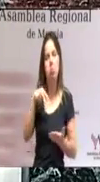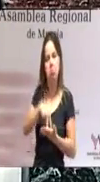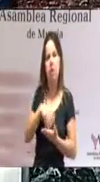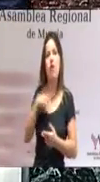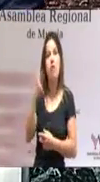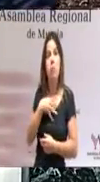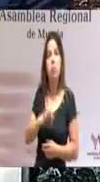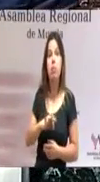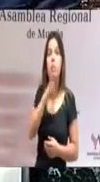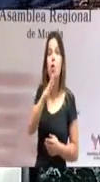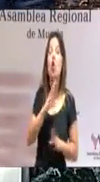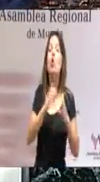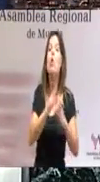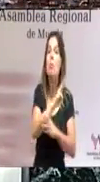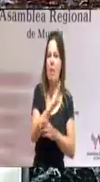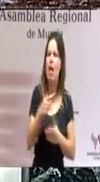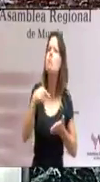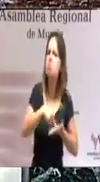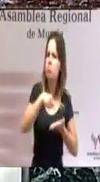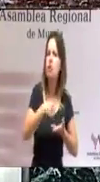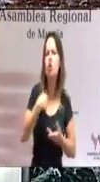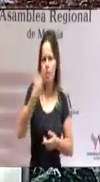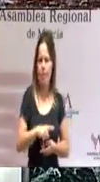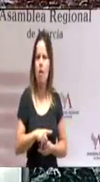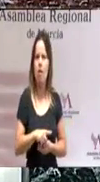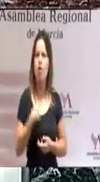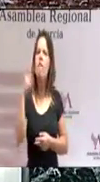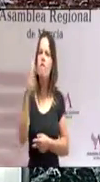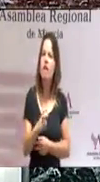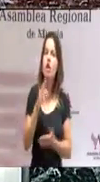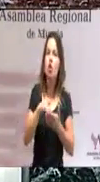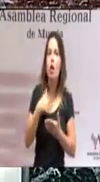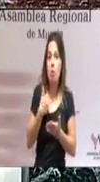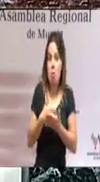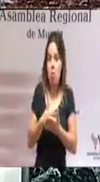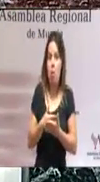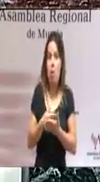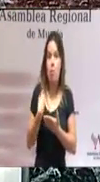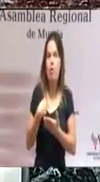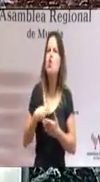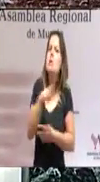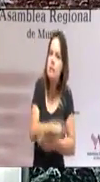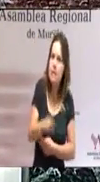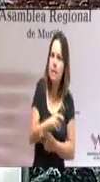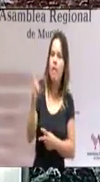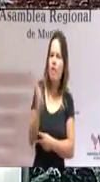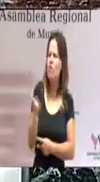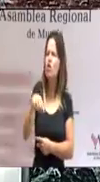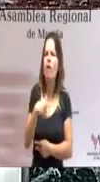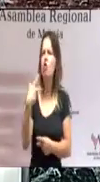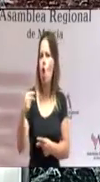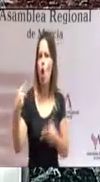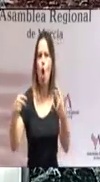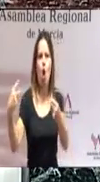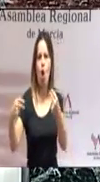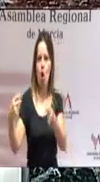venir porque el Partido Popular ha insistido y yo también. He venido cuando yo lo propuse e insistí. Ustedes se negaron a que yo